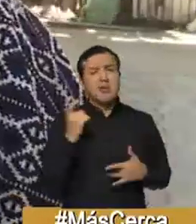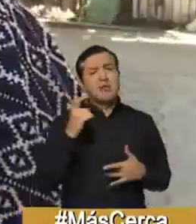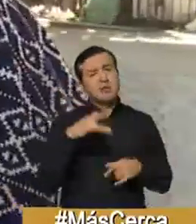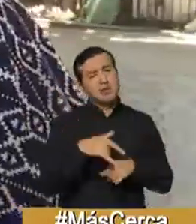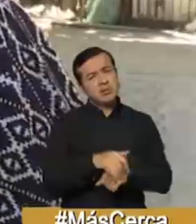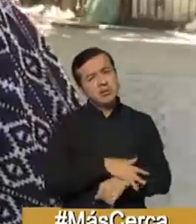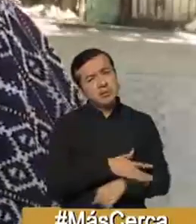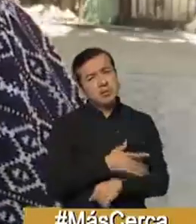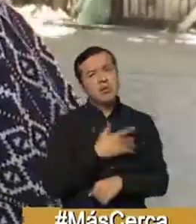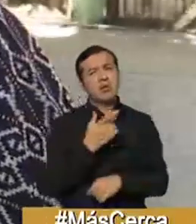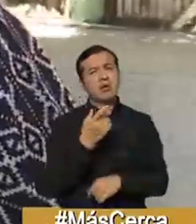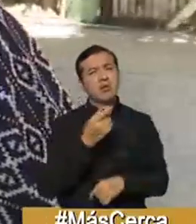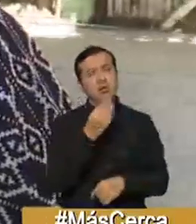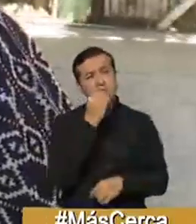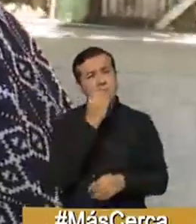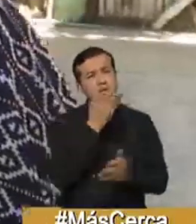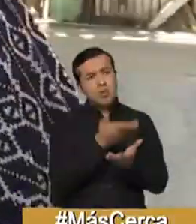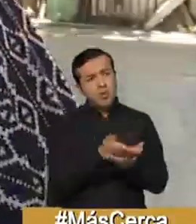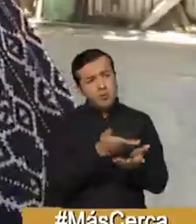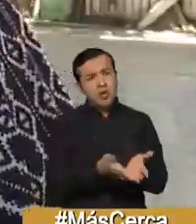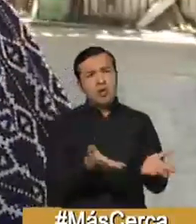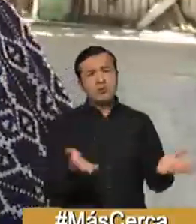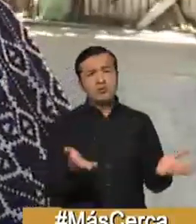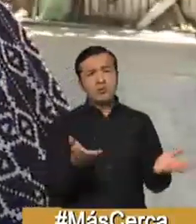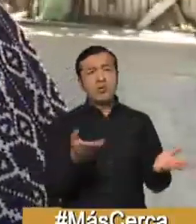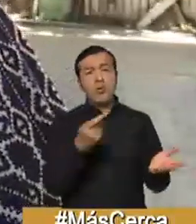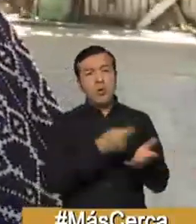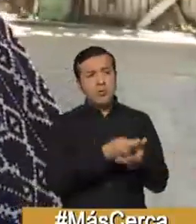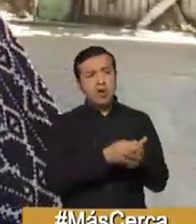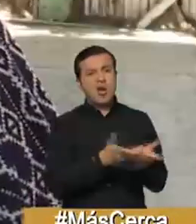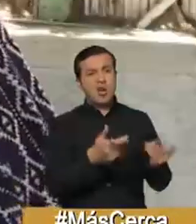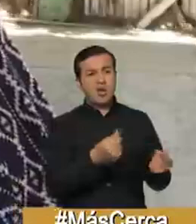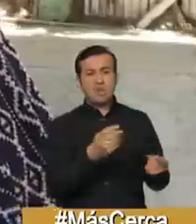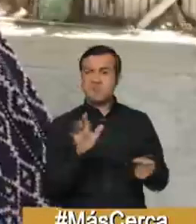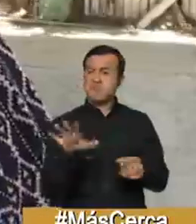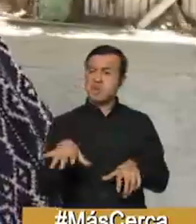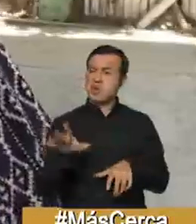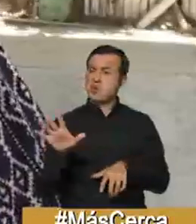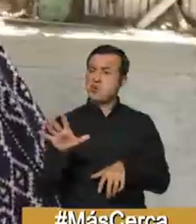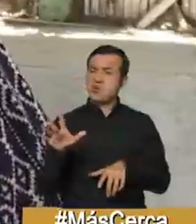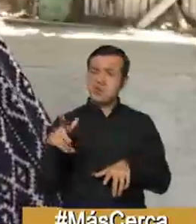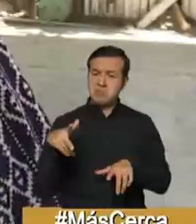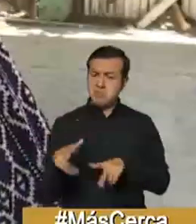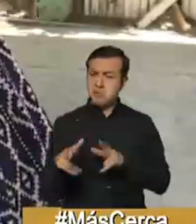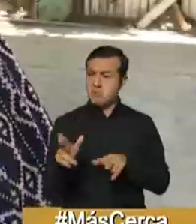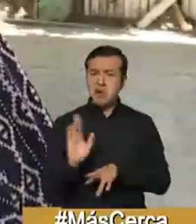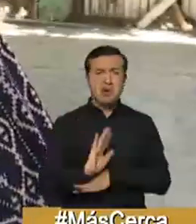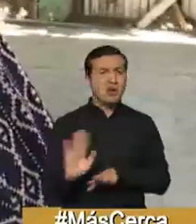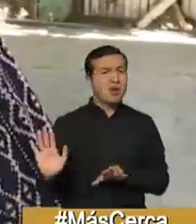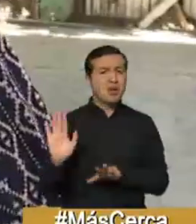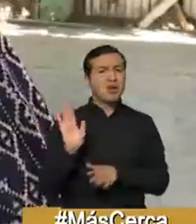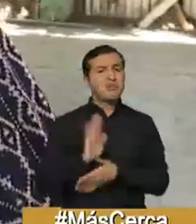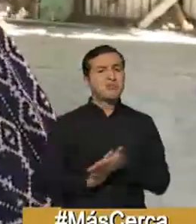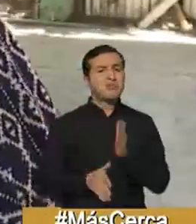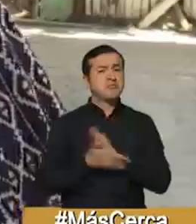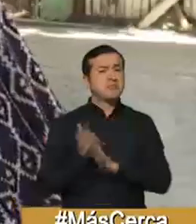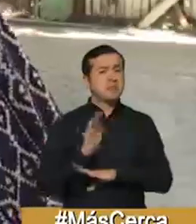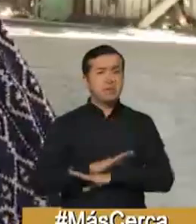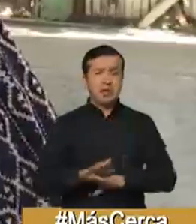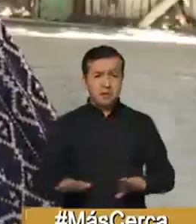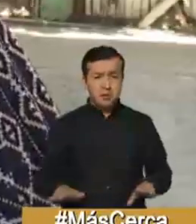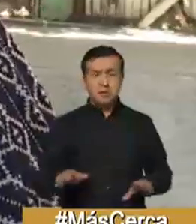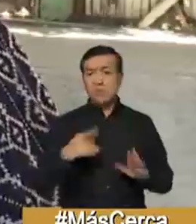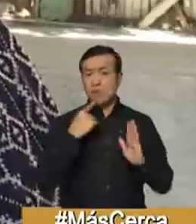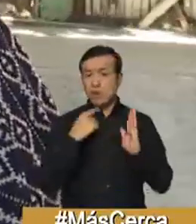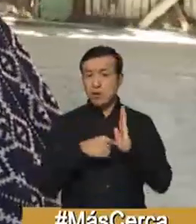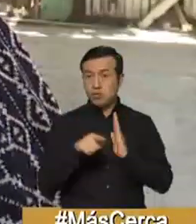concientizar. A veces nos gastamos en vanidades las cosas. Si alguna gente solo le ve a su perrito, coge y esteriliza, eso sería más que suficiente. Si tú